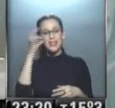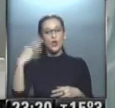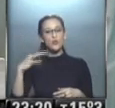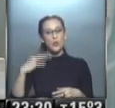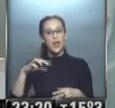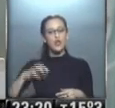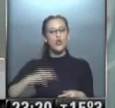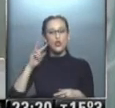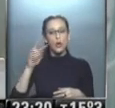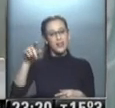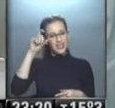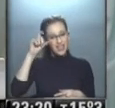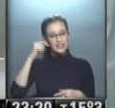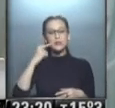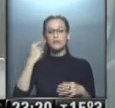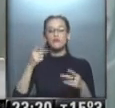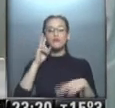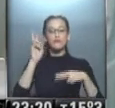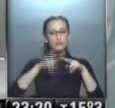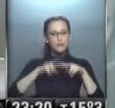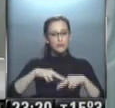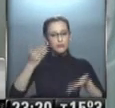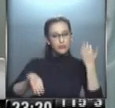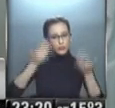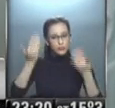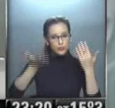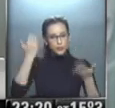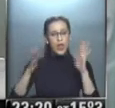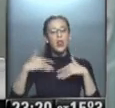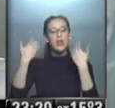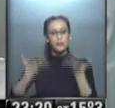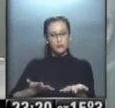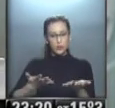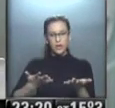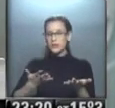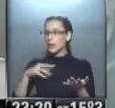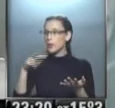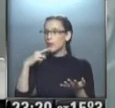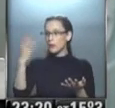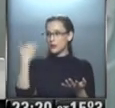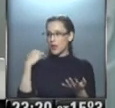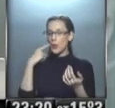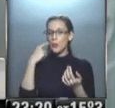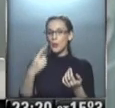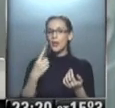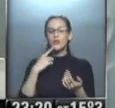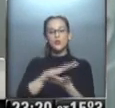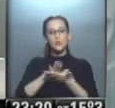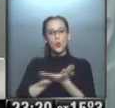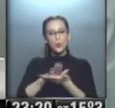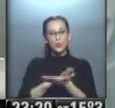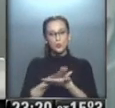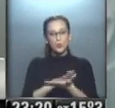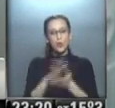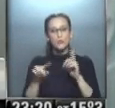ser revisadas por la Cámara Federal de Casación Penal luego que el expediente llegase el viernes pasado para resolver sobre las apelaciones de las